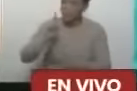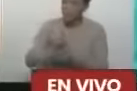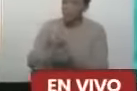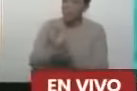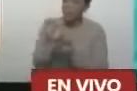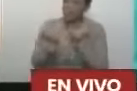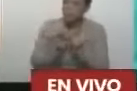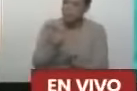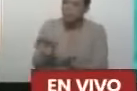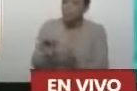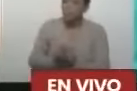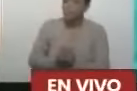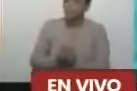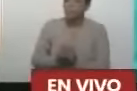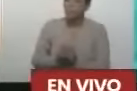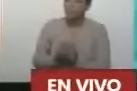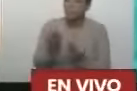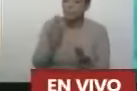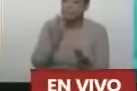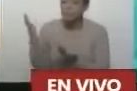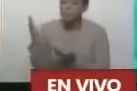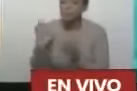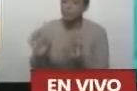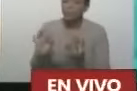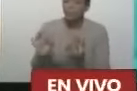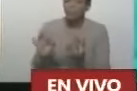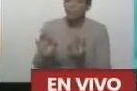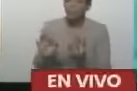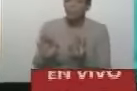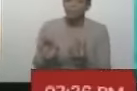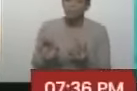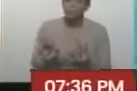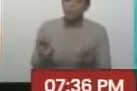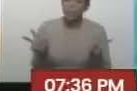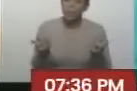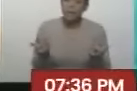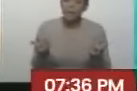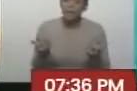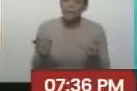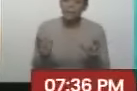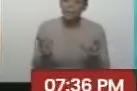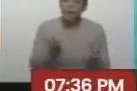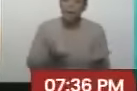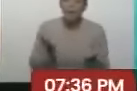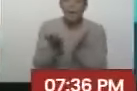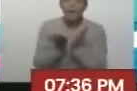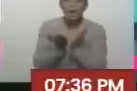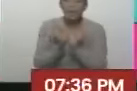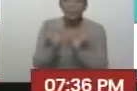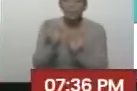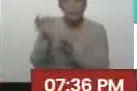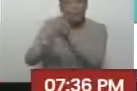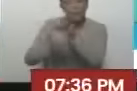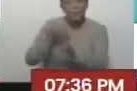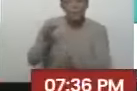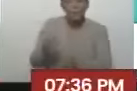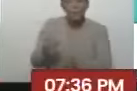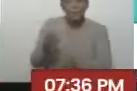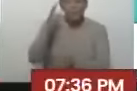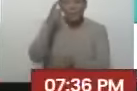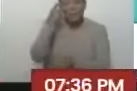está mencionando y abundó sobre ello en la clase enjundioso la clase magistral de